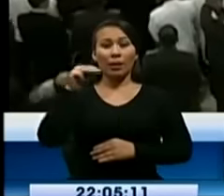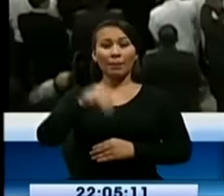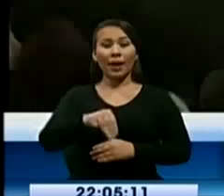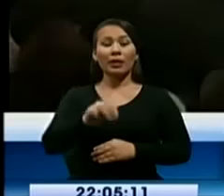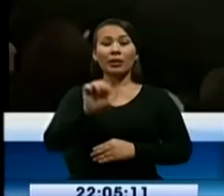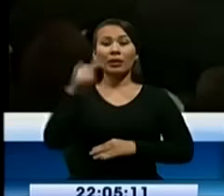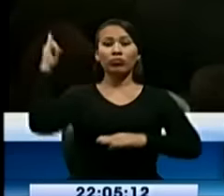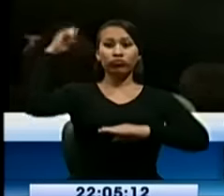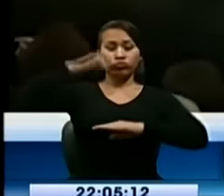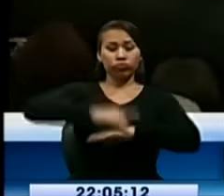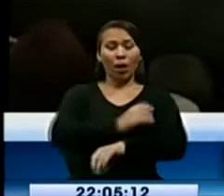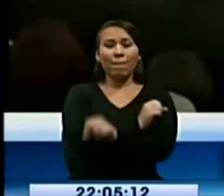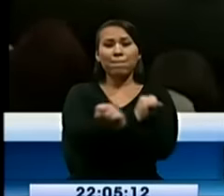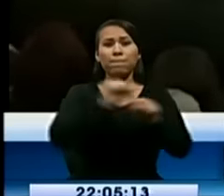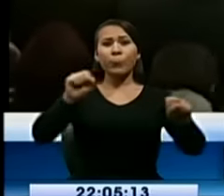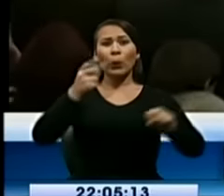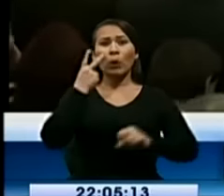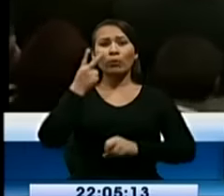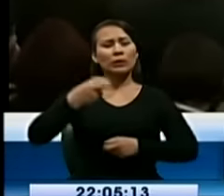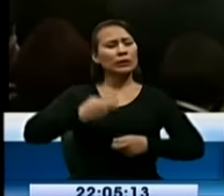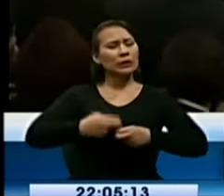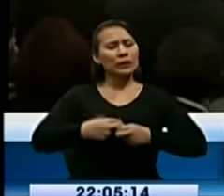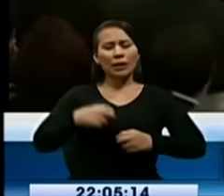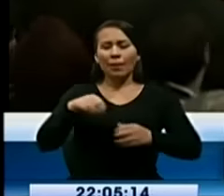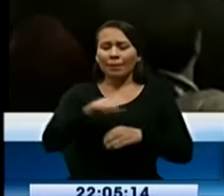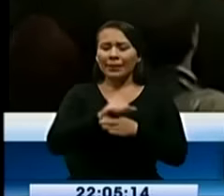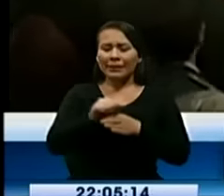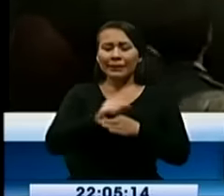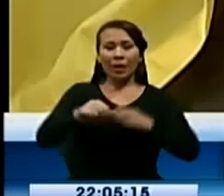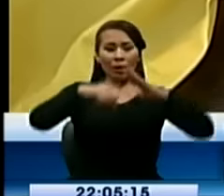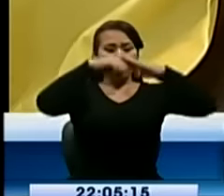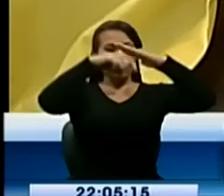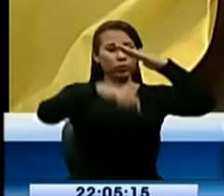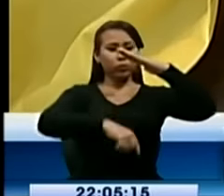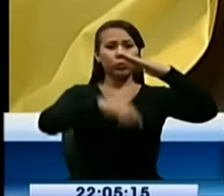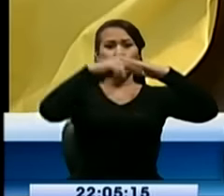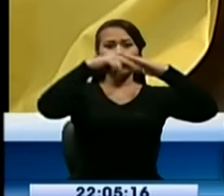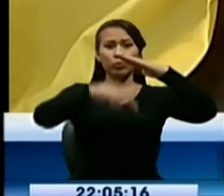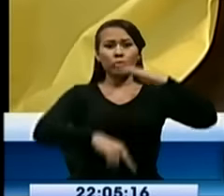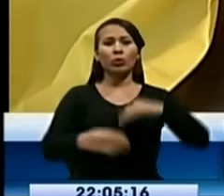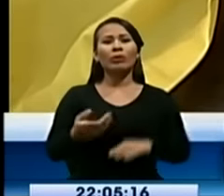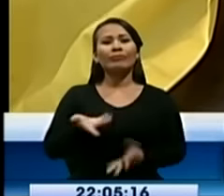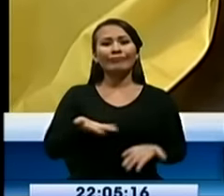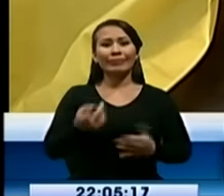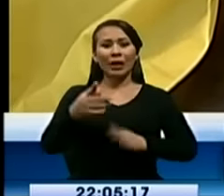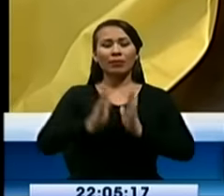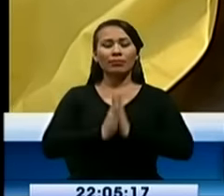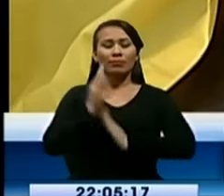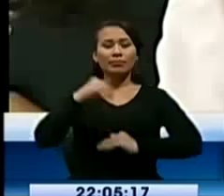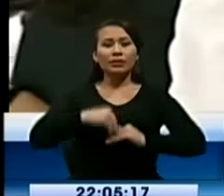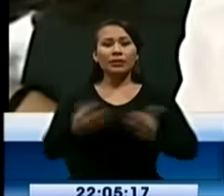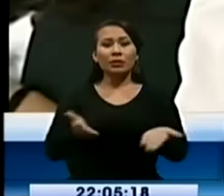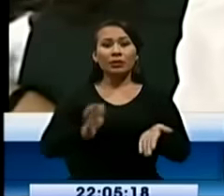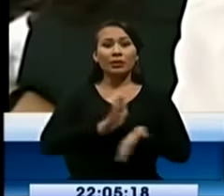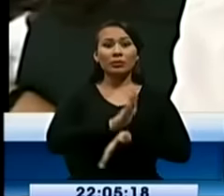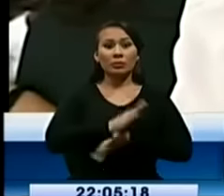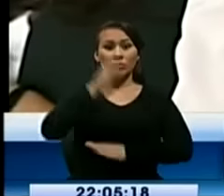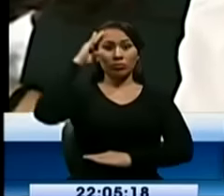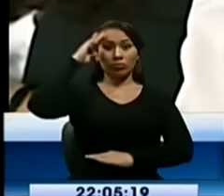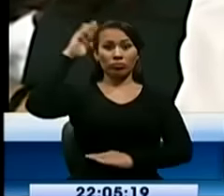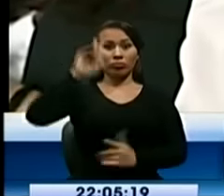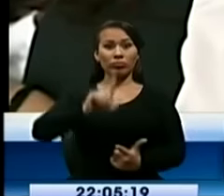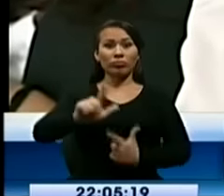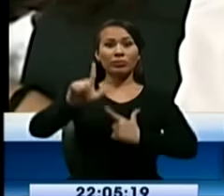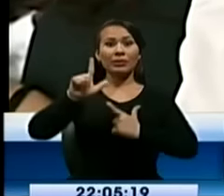aéreo, mientras cumplían un entrenamiento de paracaidismo en Pastaza. La misa de cuerpo presente se llevó a cabo en la Escuela Militar Eloy Alfaro